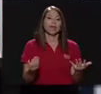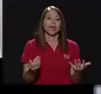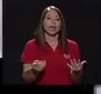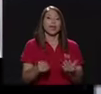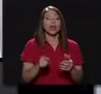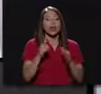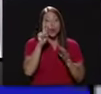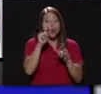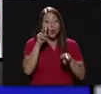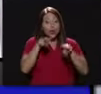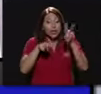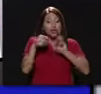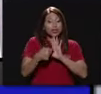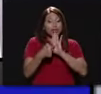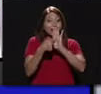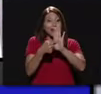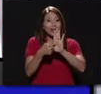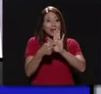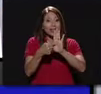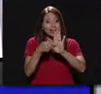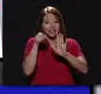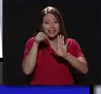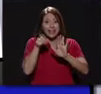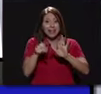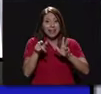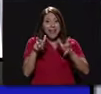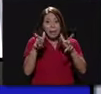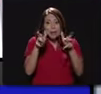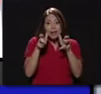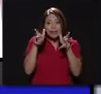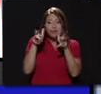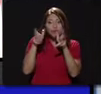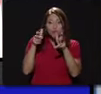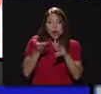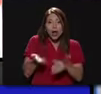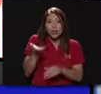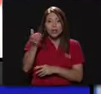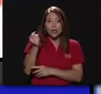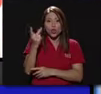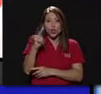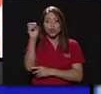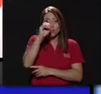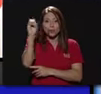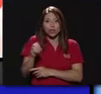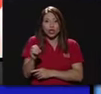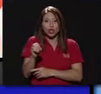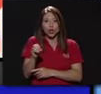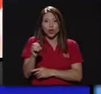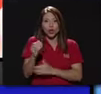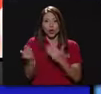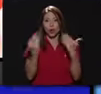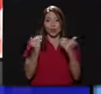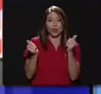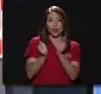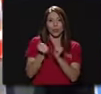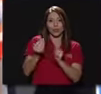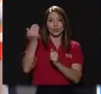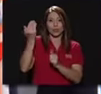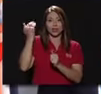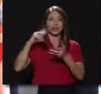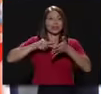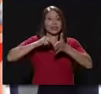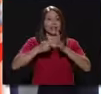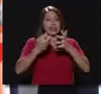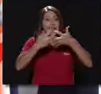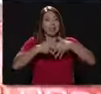La percepción, que es uno de los indicadores que calculamos en esta encuesta, aumentó un 12% en relación a la aplicación anterior. Eso